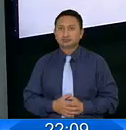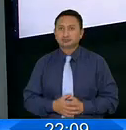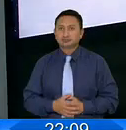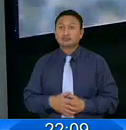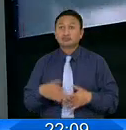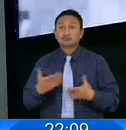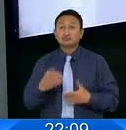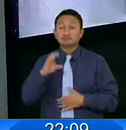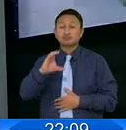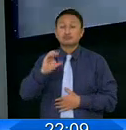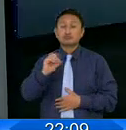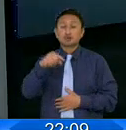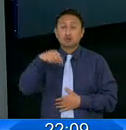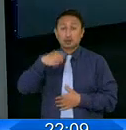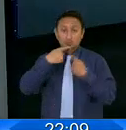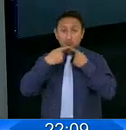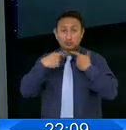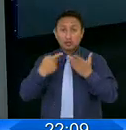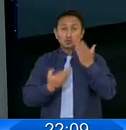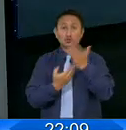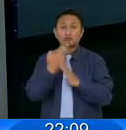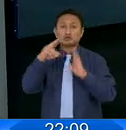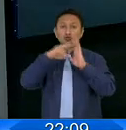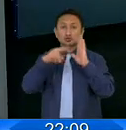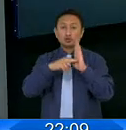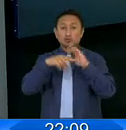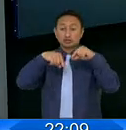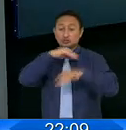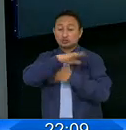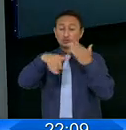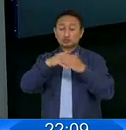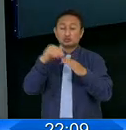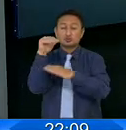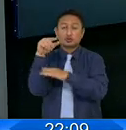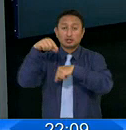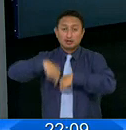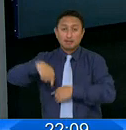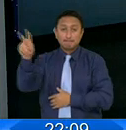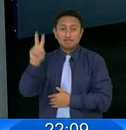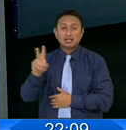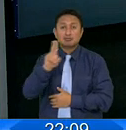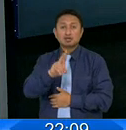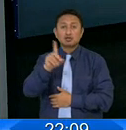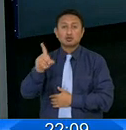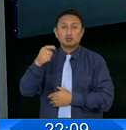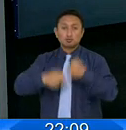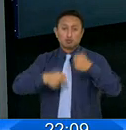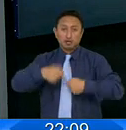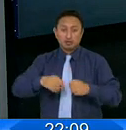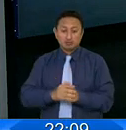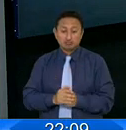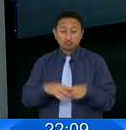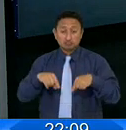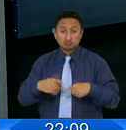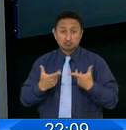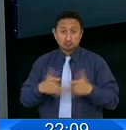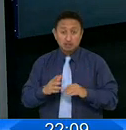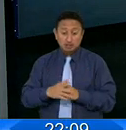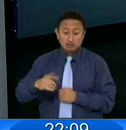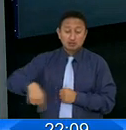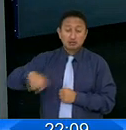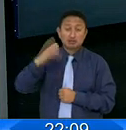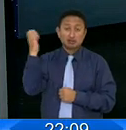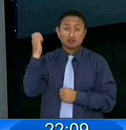El COE Nacional anunció las medidas que regirán en todo el país a partir de este viernes 21 de mayo, luego que finalice el estado de